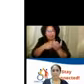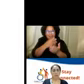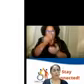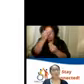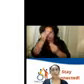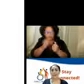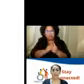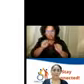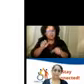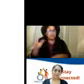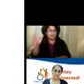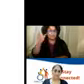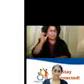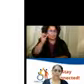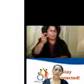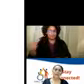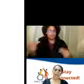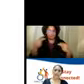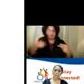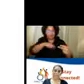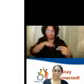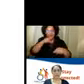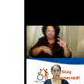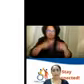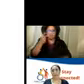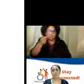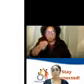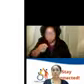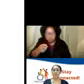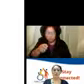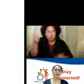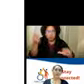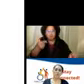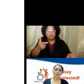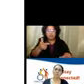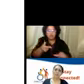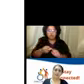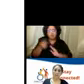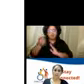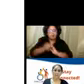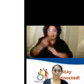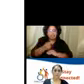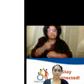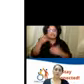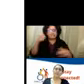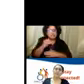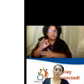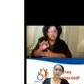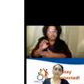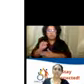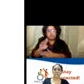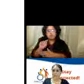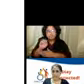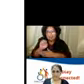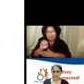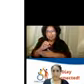hoy. Usted puede escuchar y vernos a nosotros, pero nosotros no a usted. A todos automáticamente se les ha silenciado